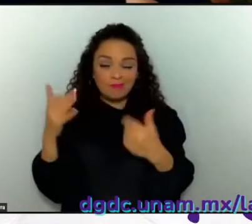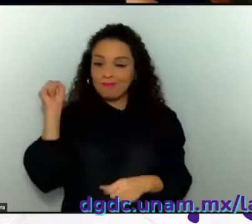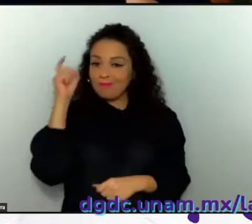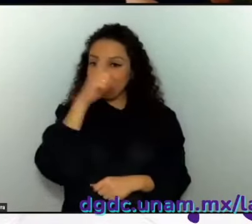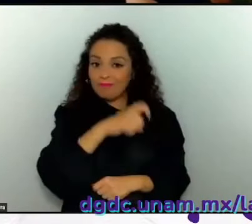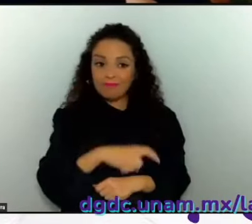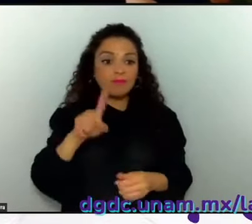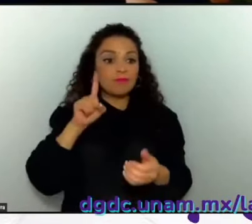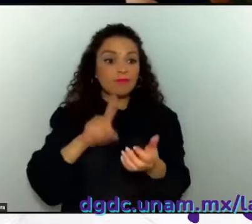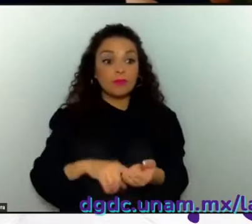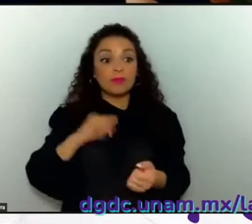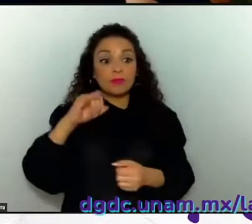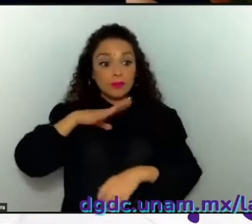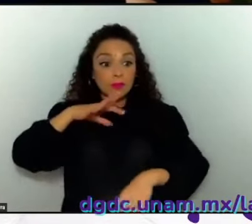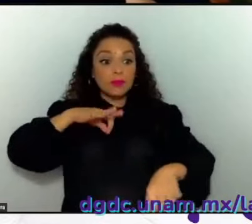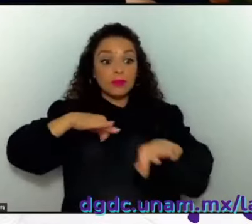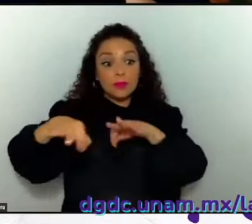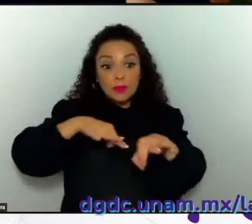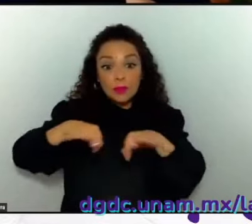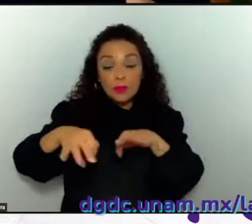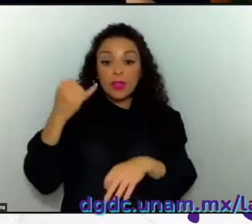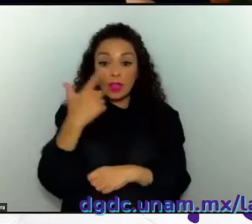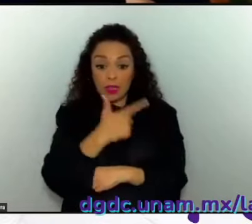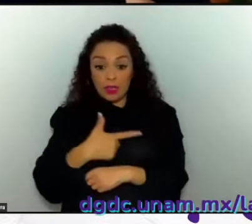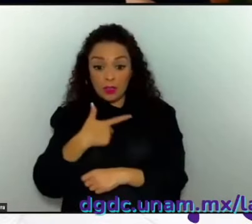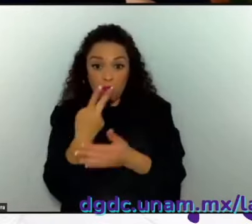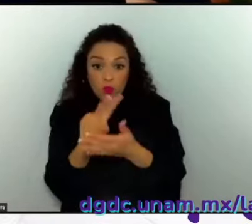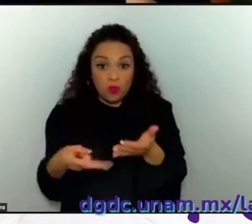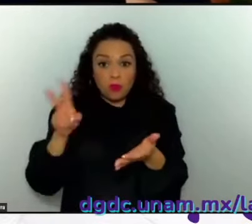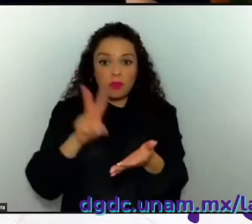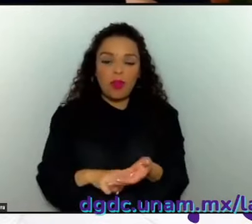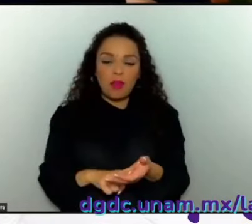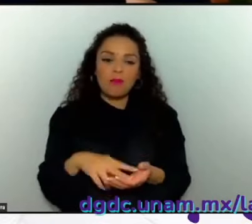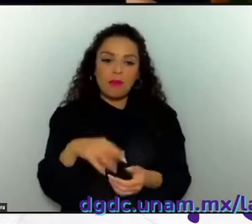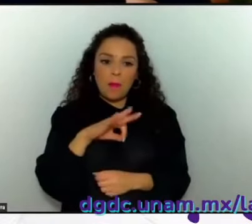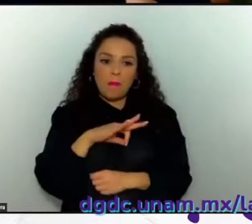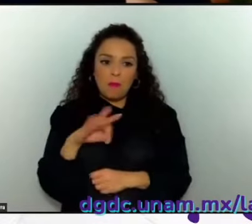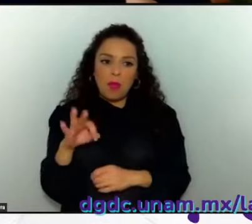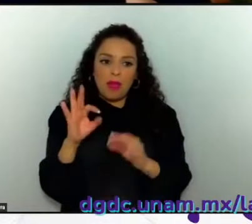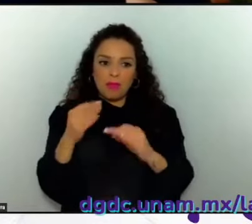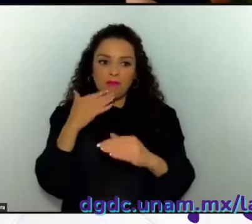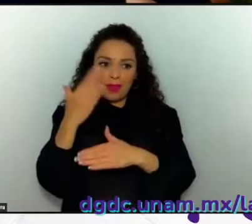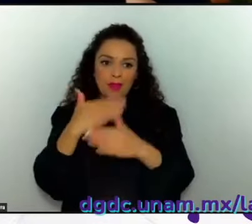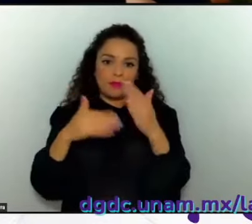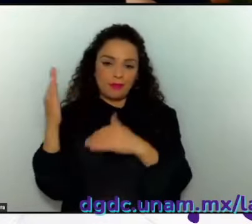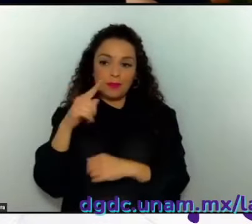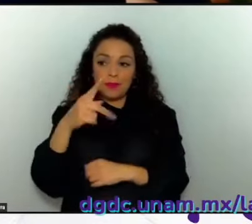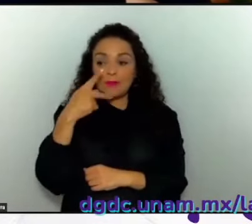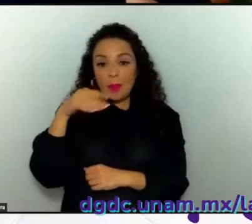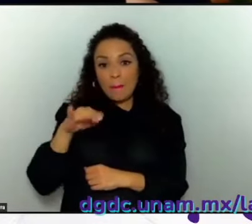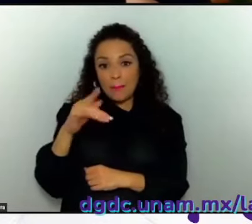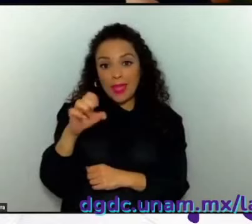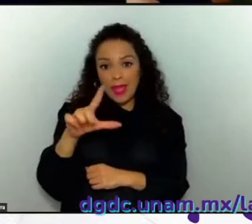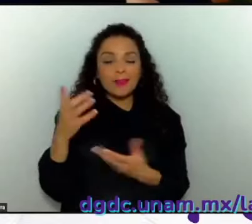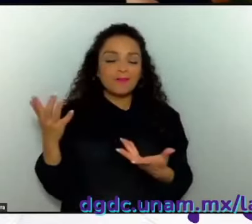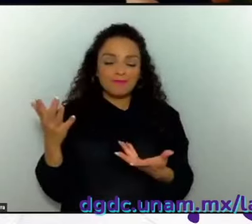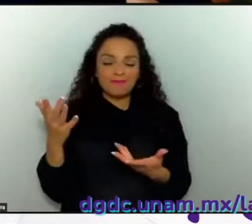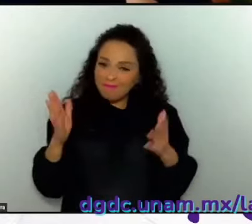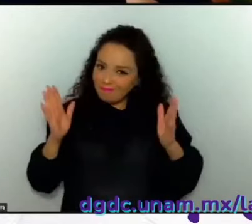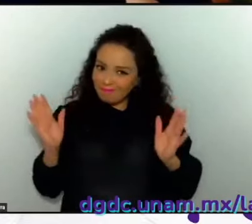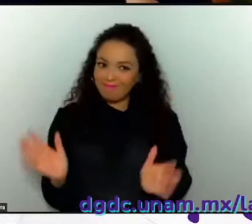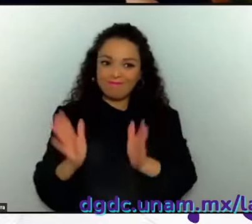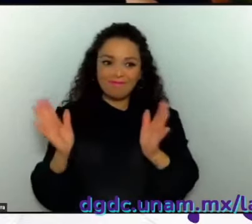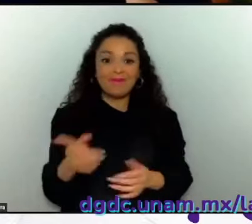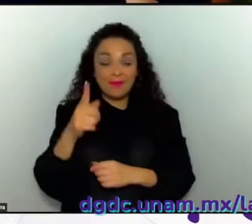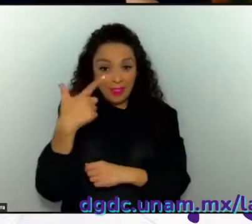de trabajo y a la vez te gusta. Así que aplicando un poquito lo que dijo Miguel, ánimo y que si le